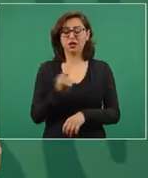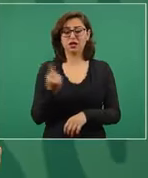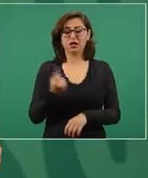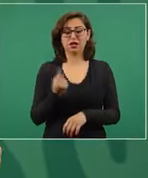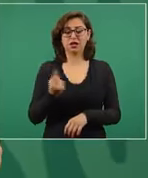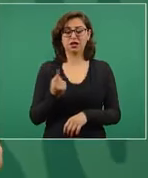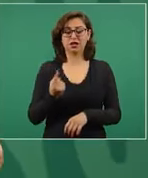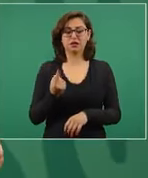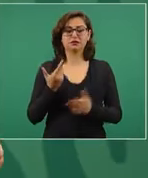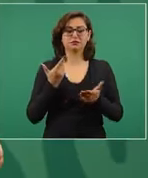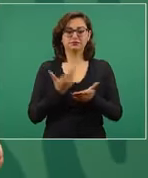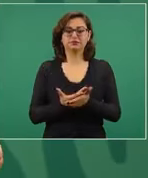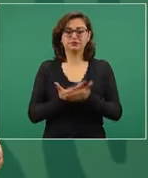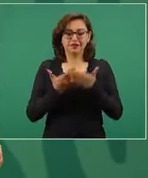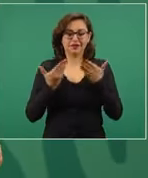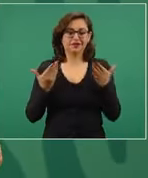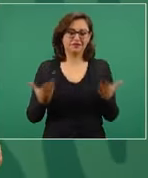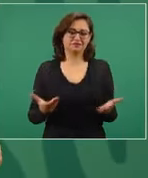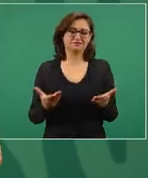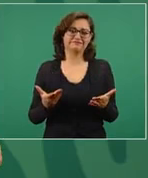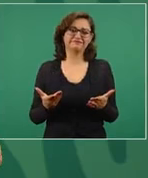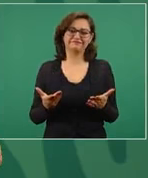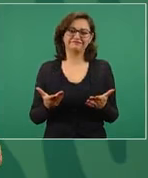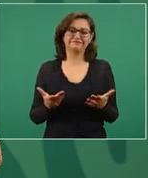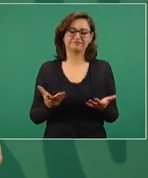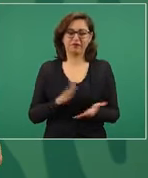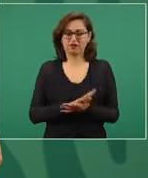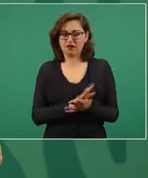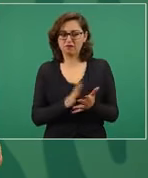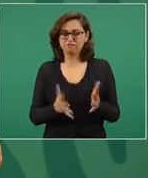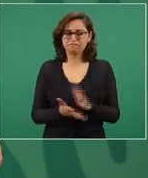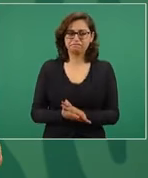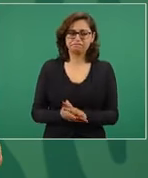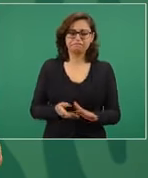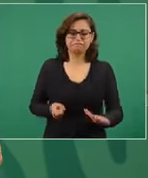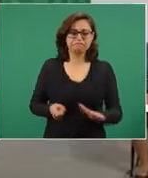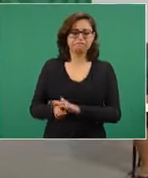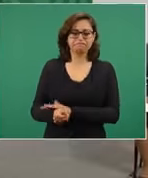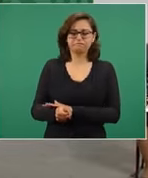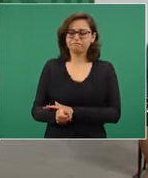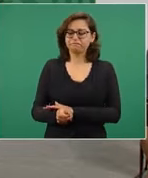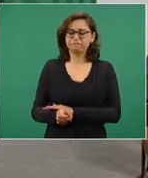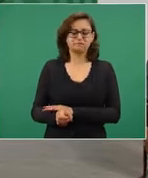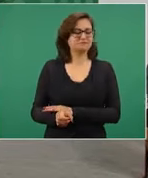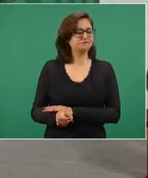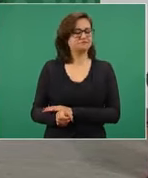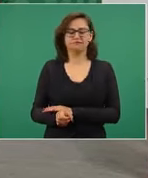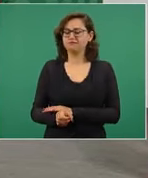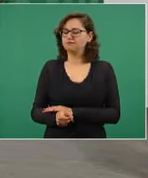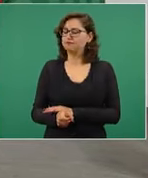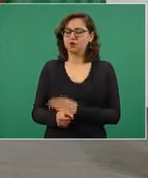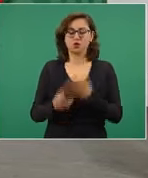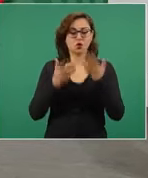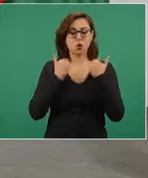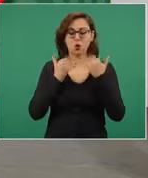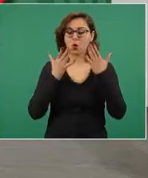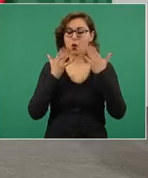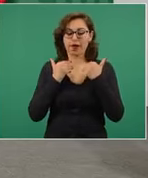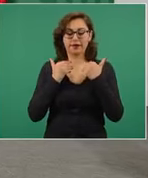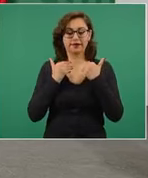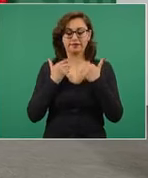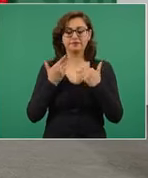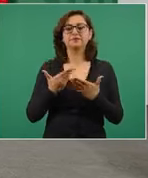ahora no se permite la asociación delictuosa. En las aduanas era muy